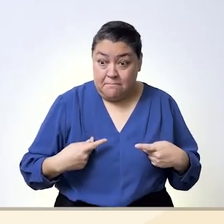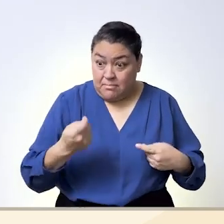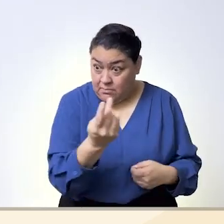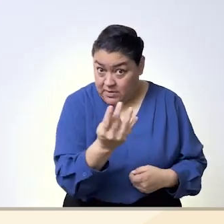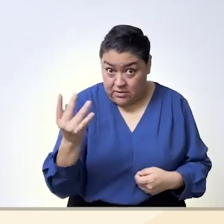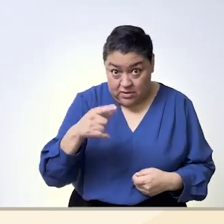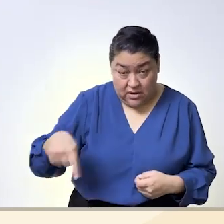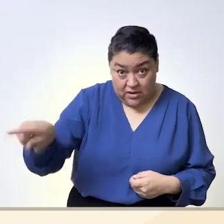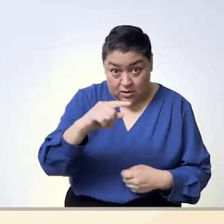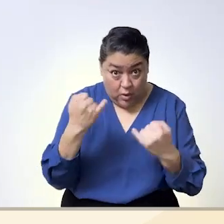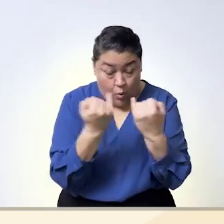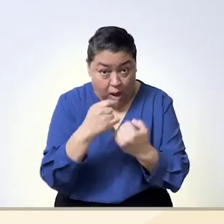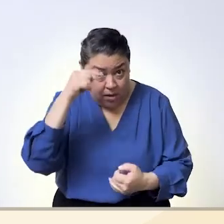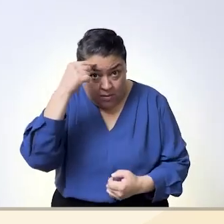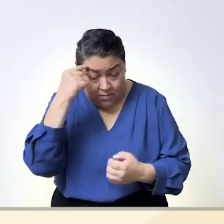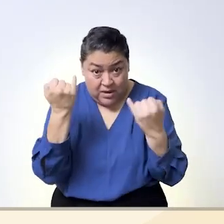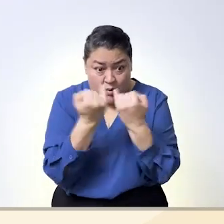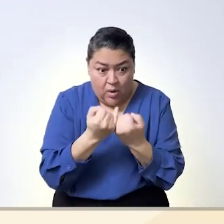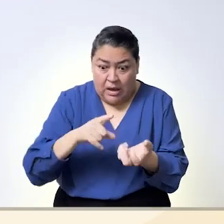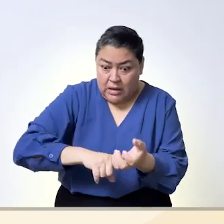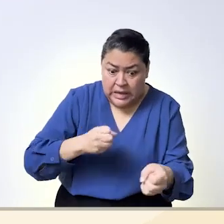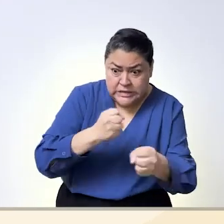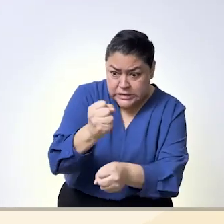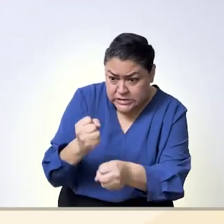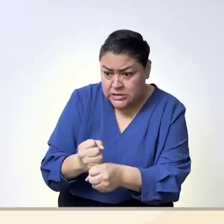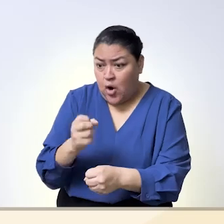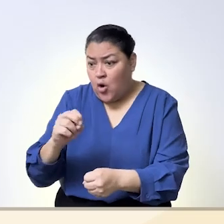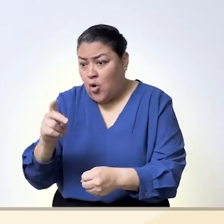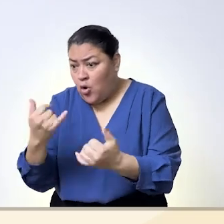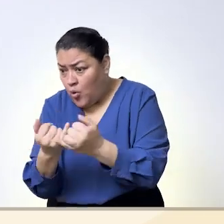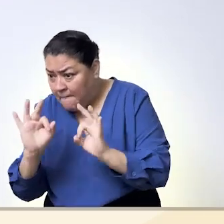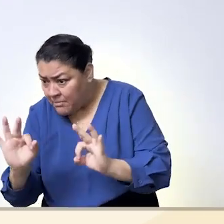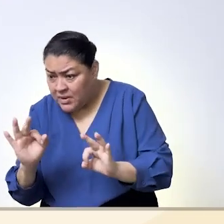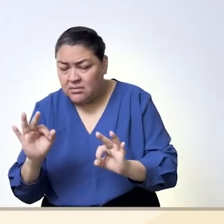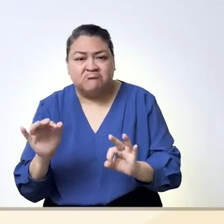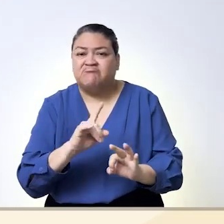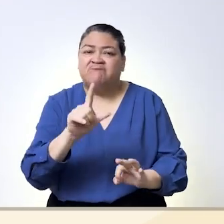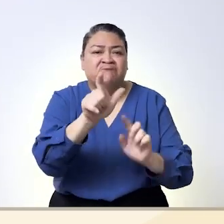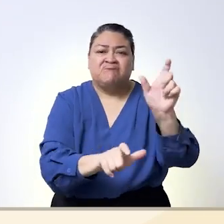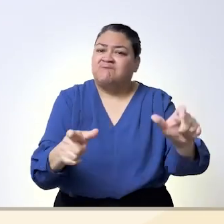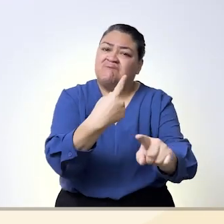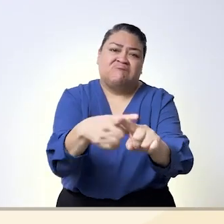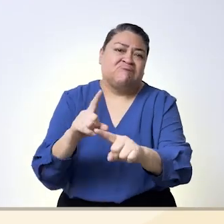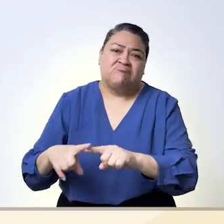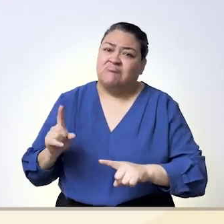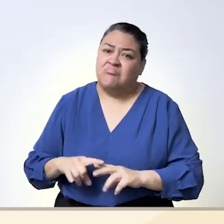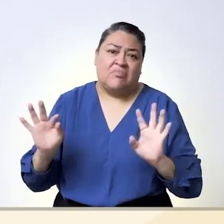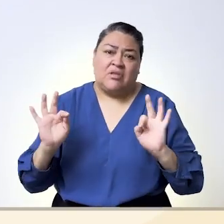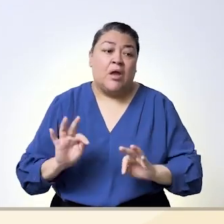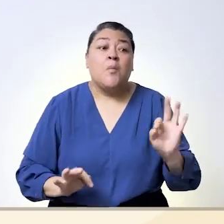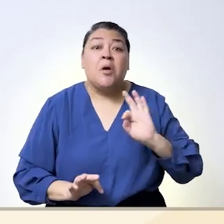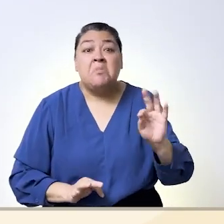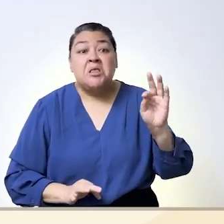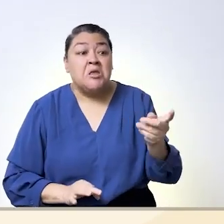es entender que no todas las personas neurodivergentes estamos bajo el mismo paraguas de violencias, experiencias, privilegios, etcétera, etcétera, y que hay quien